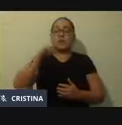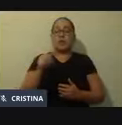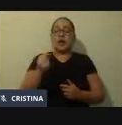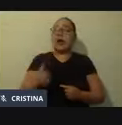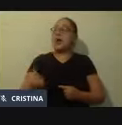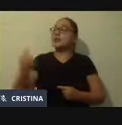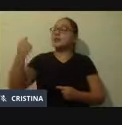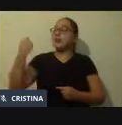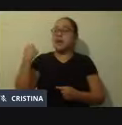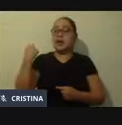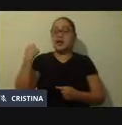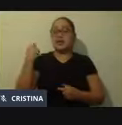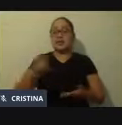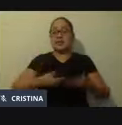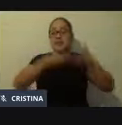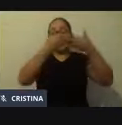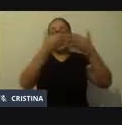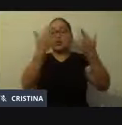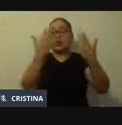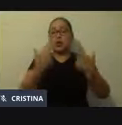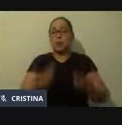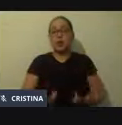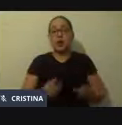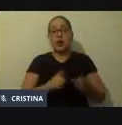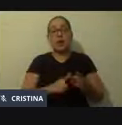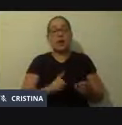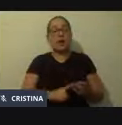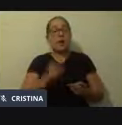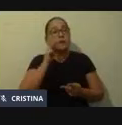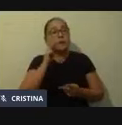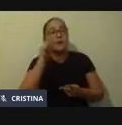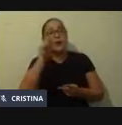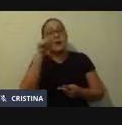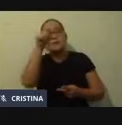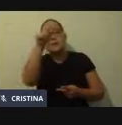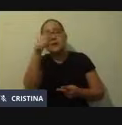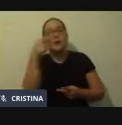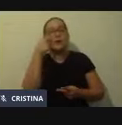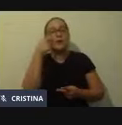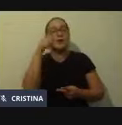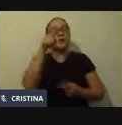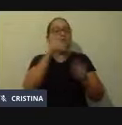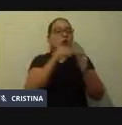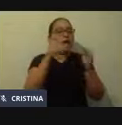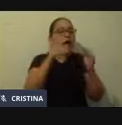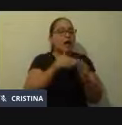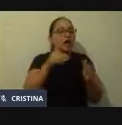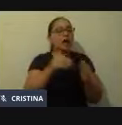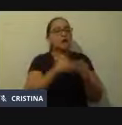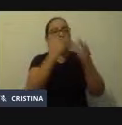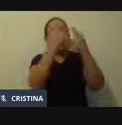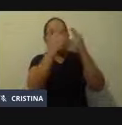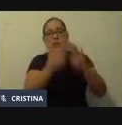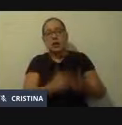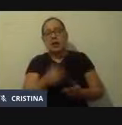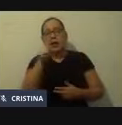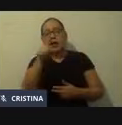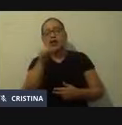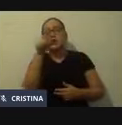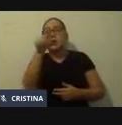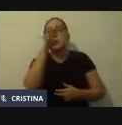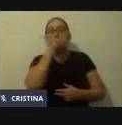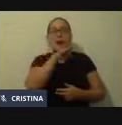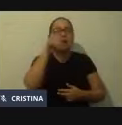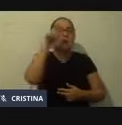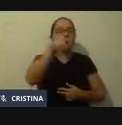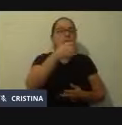está medio despostillada, ay, qué chafa, ya vi que tu pared, no sé qué, ay, entonces eres tal y tal. Entonces